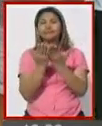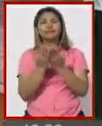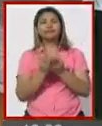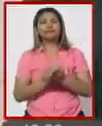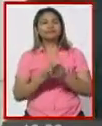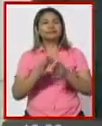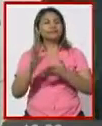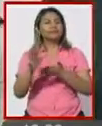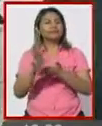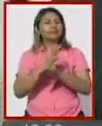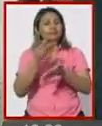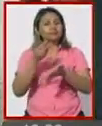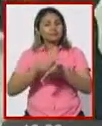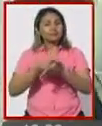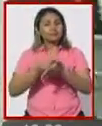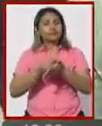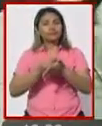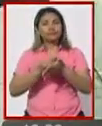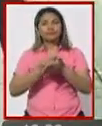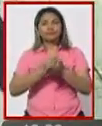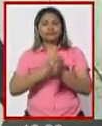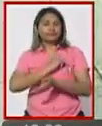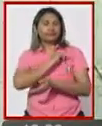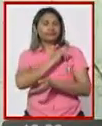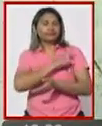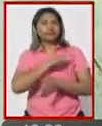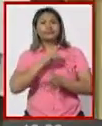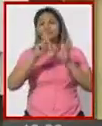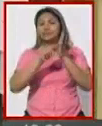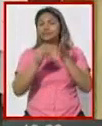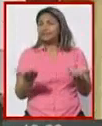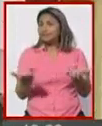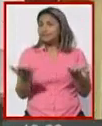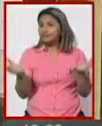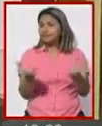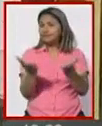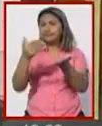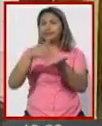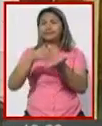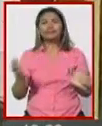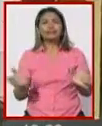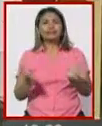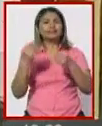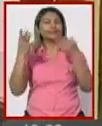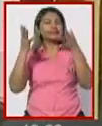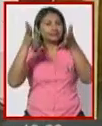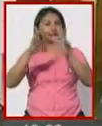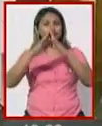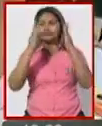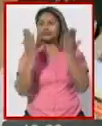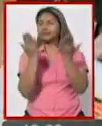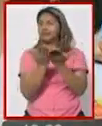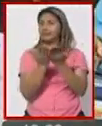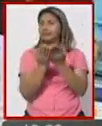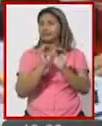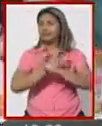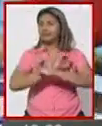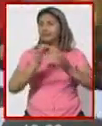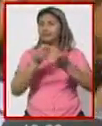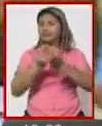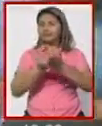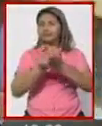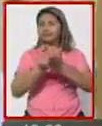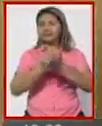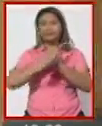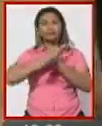totalmente quebrado económicamente y moralmente. Lo hemos levantado. Ahora hemos dejado un colegio sin deudas,